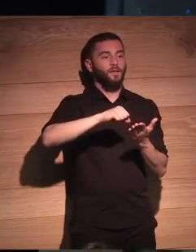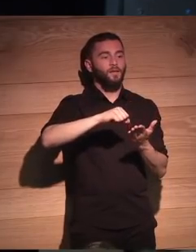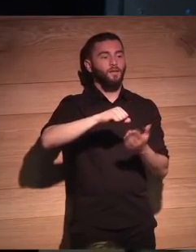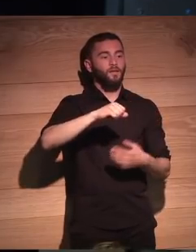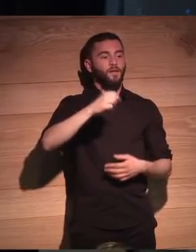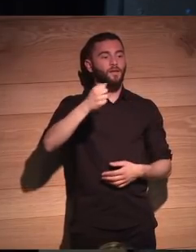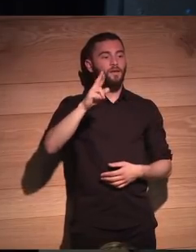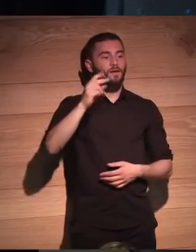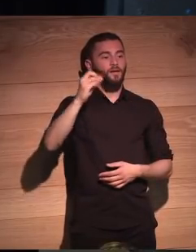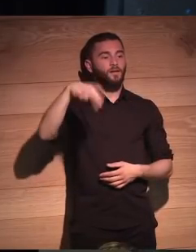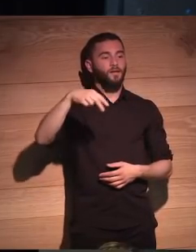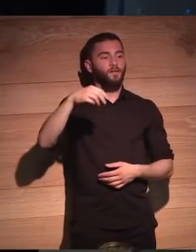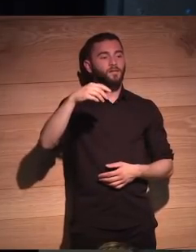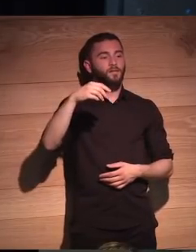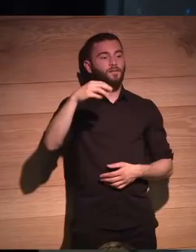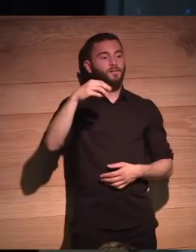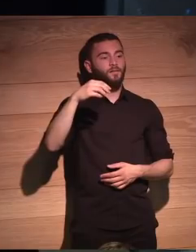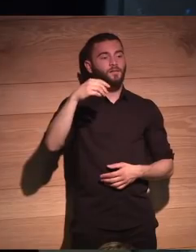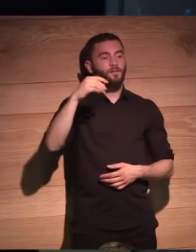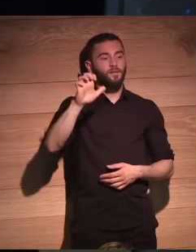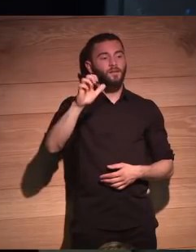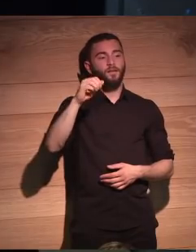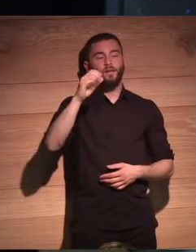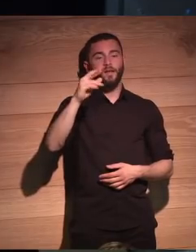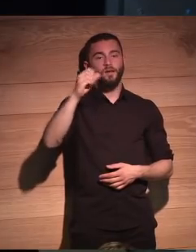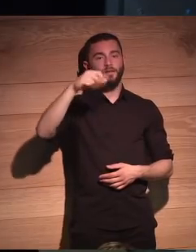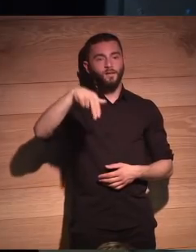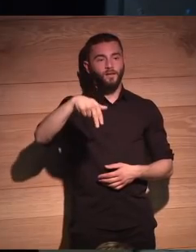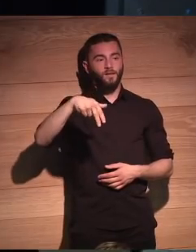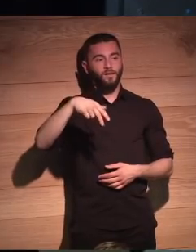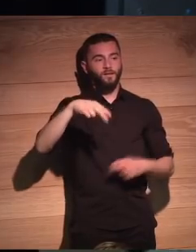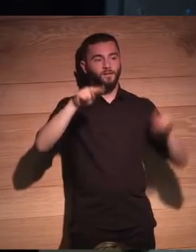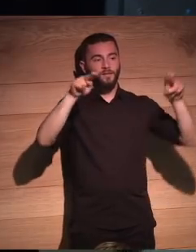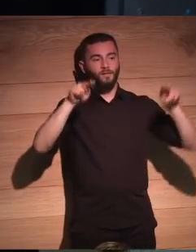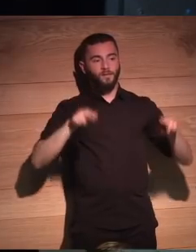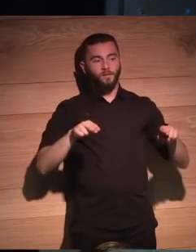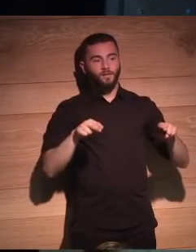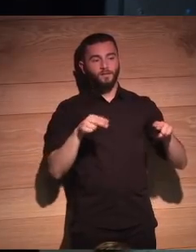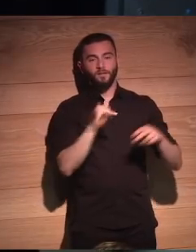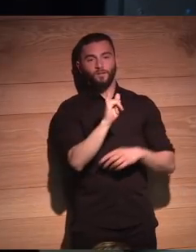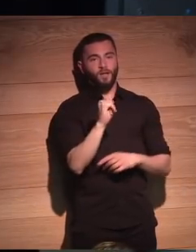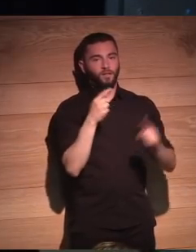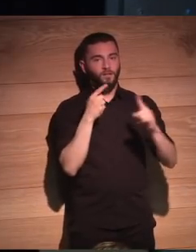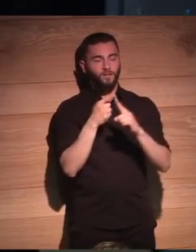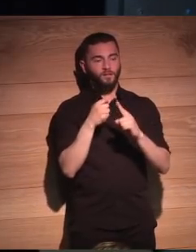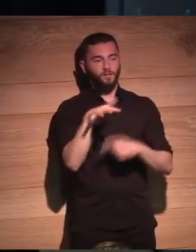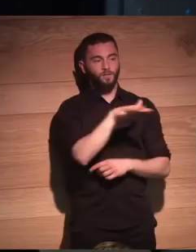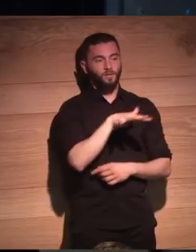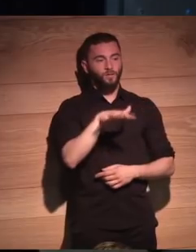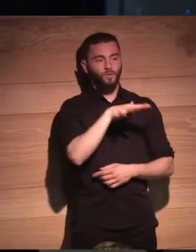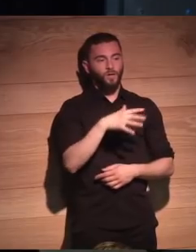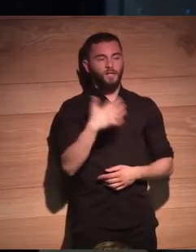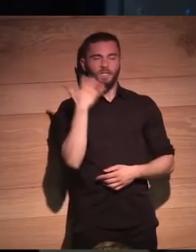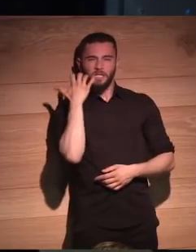Lovecraft. Caray. Donde hay un asilo para alienados, donde hay todo tipo de lugares